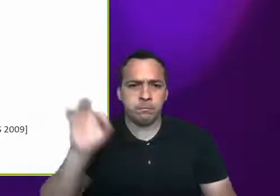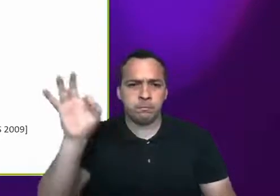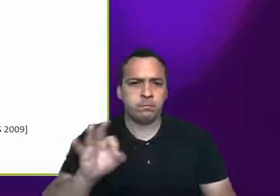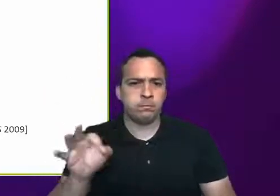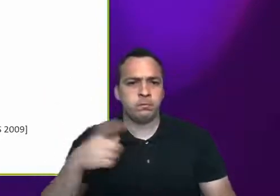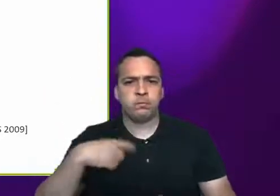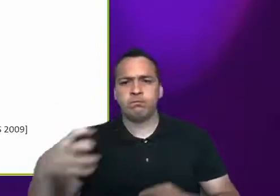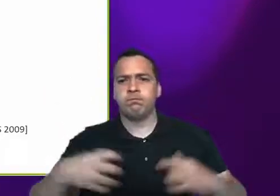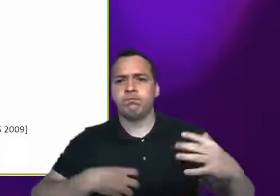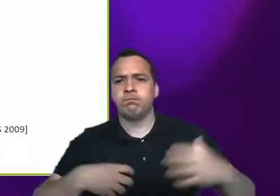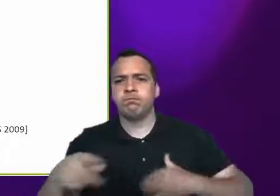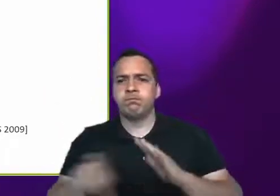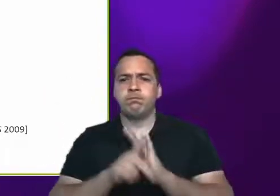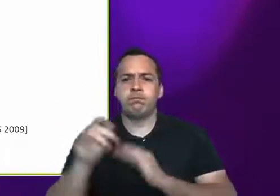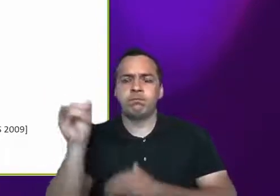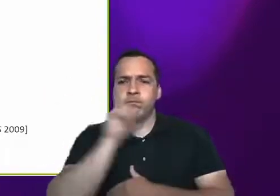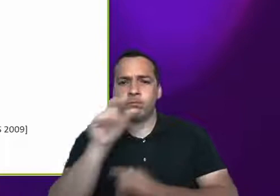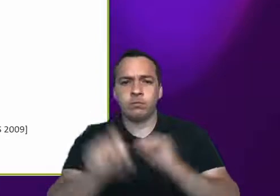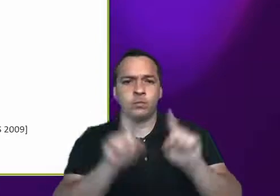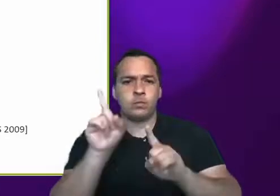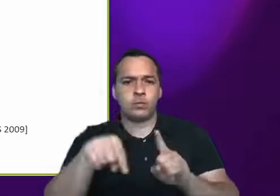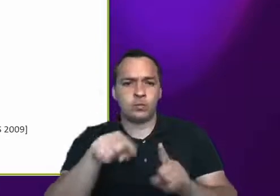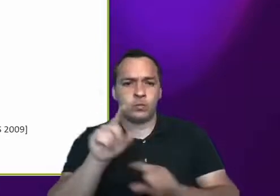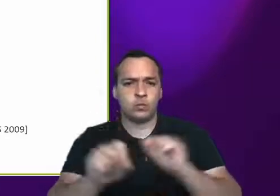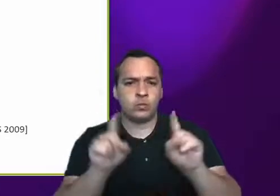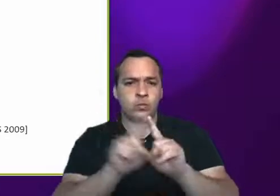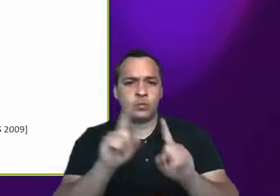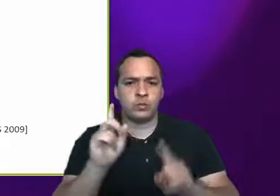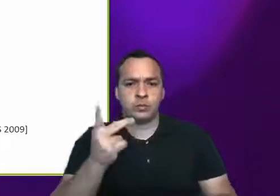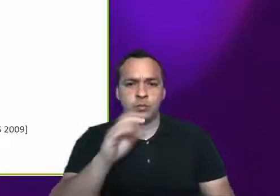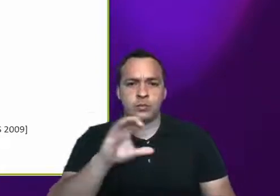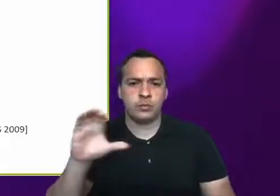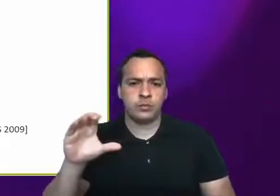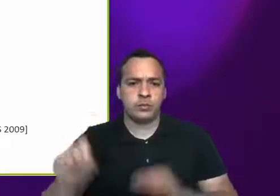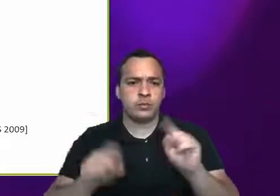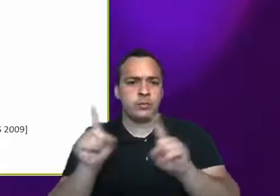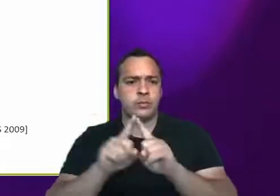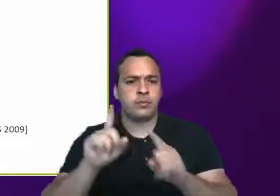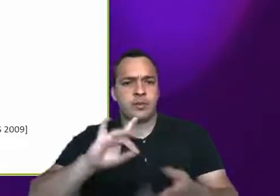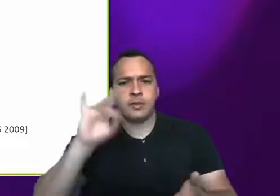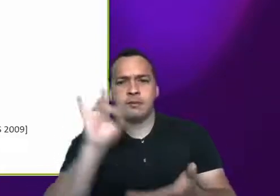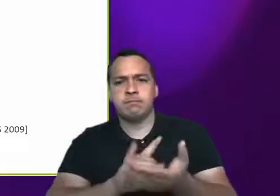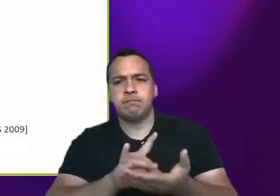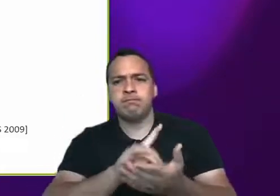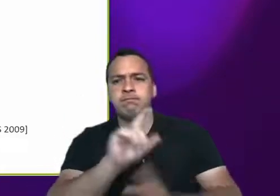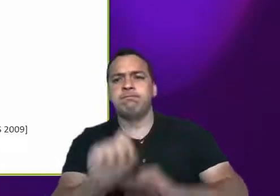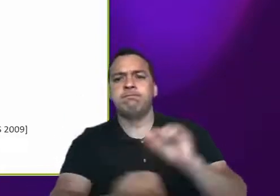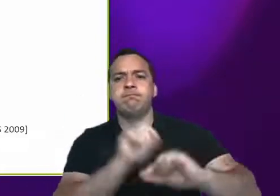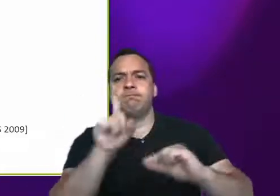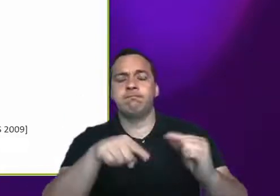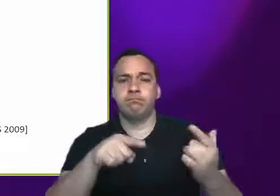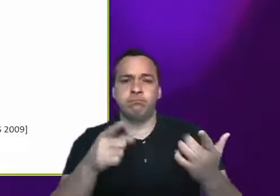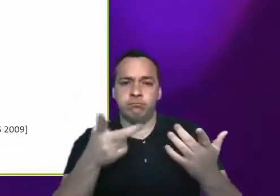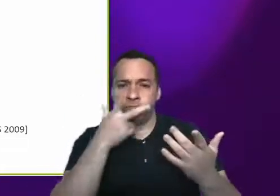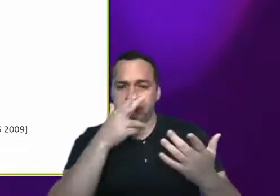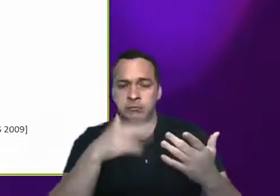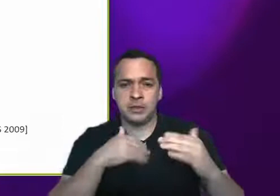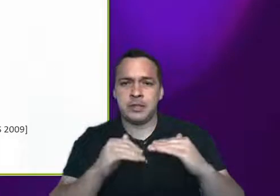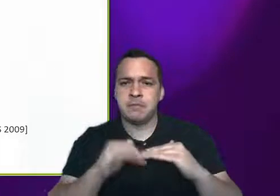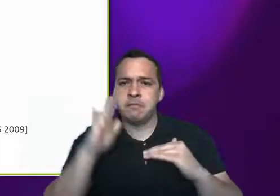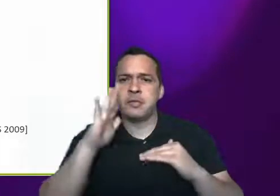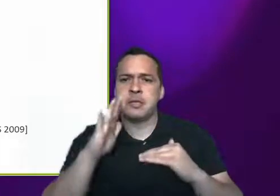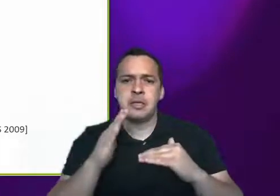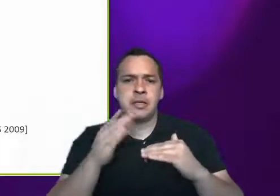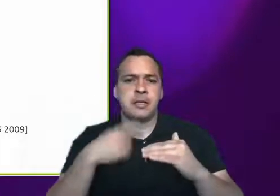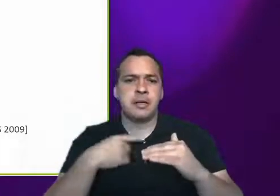40% Italia dos son por transplantes que são hepatocarcinoma, feitos devido una a realidad hepatocarcinoma. que viene superada Essa en